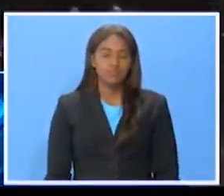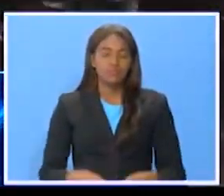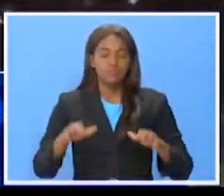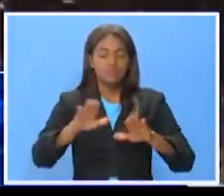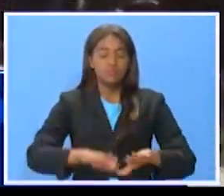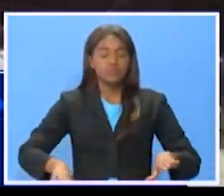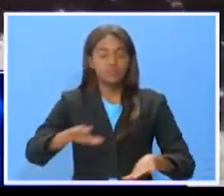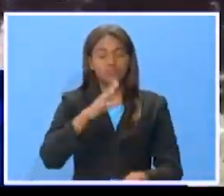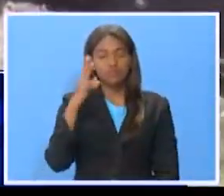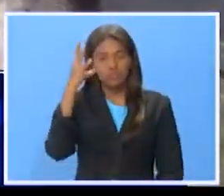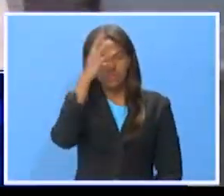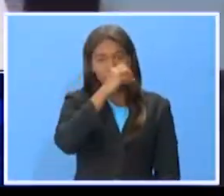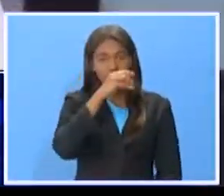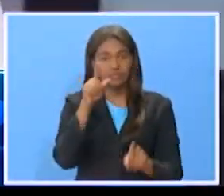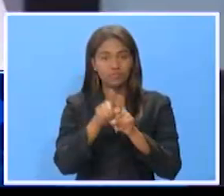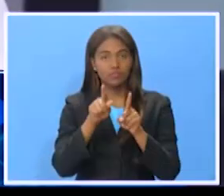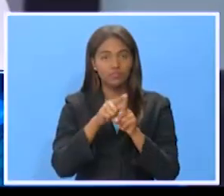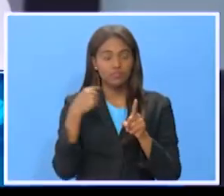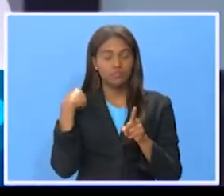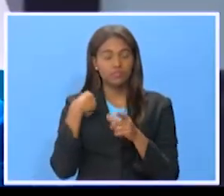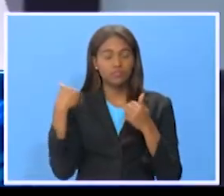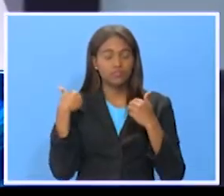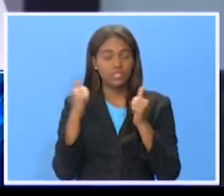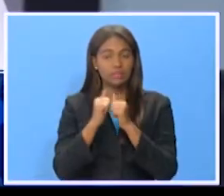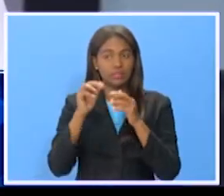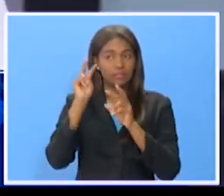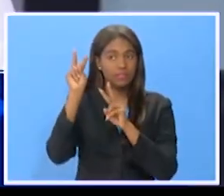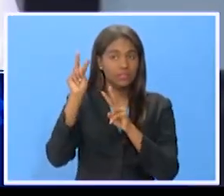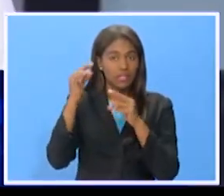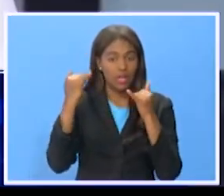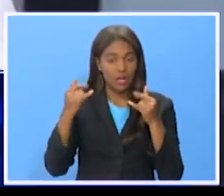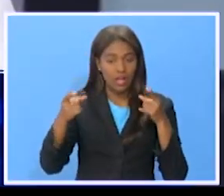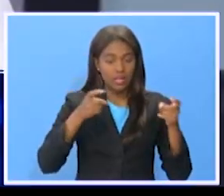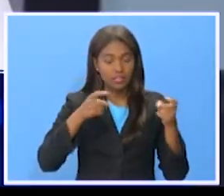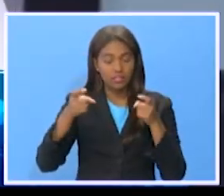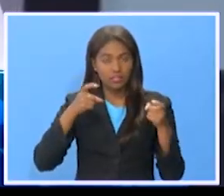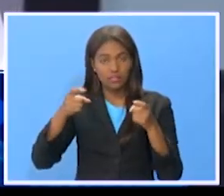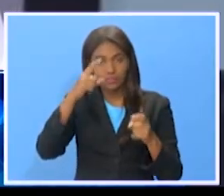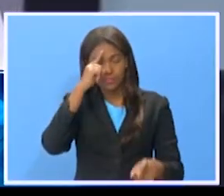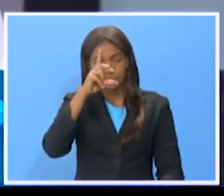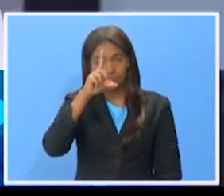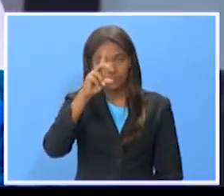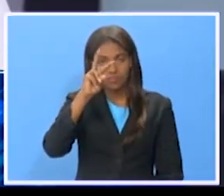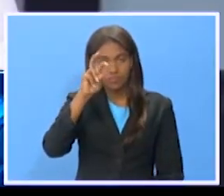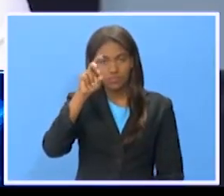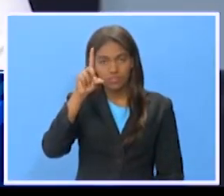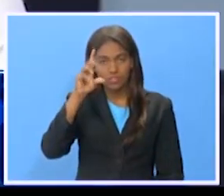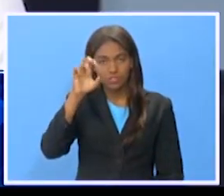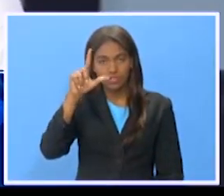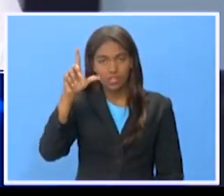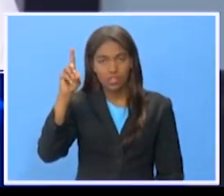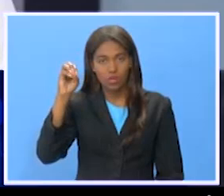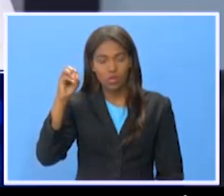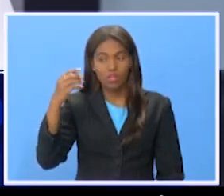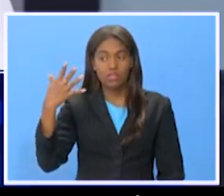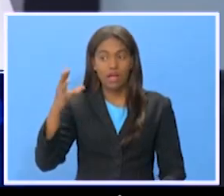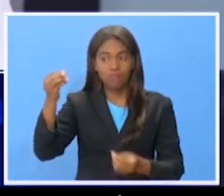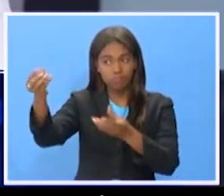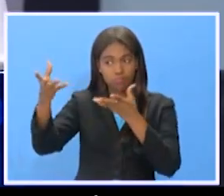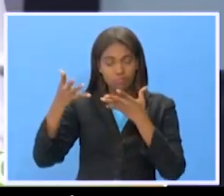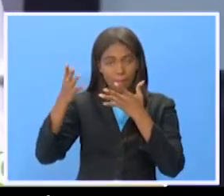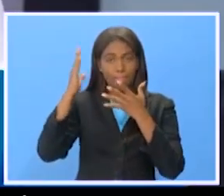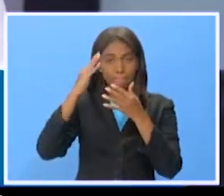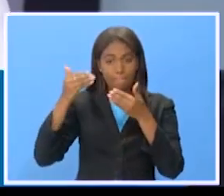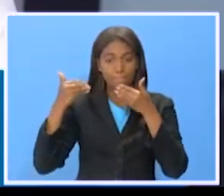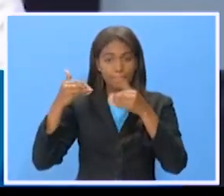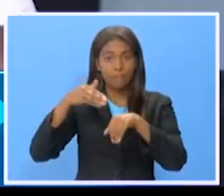tenemos mucha esperanza de que ahora con la gestión de David Collado, que nos ha dado una buena noticia donde va a llevar